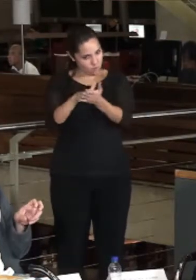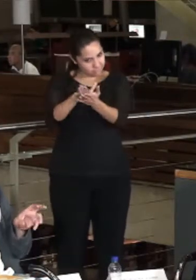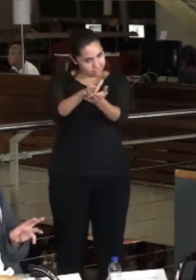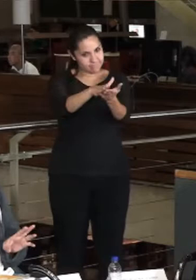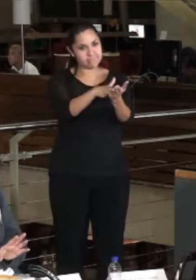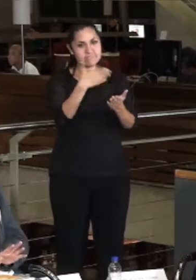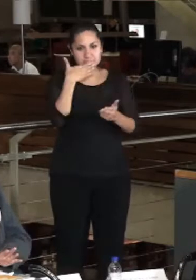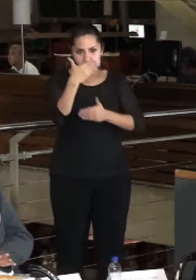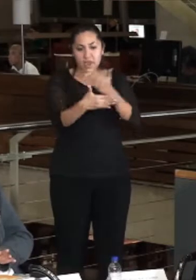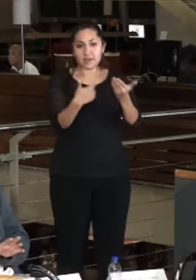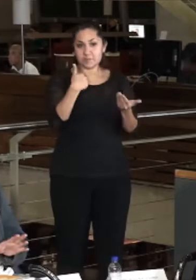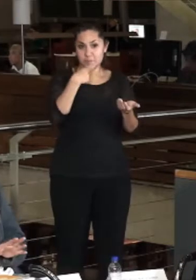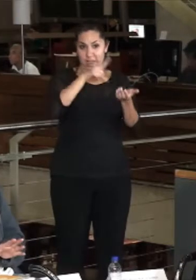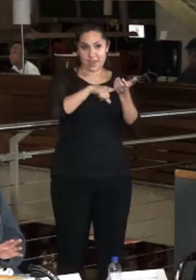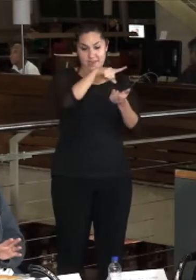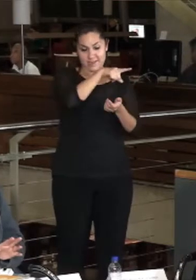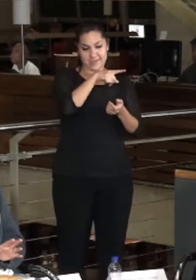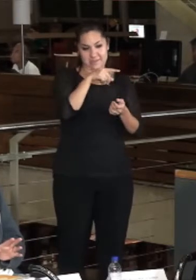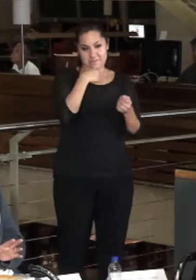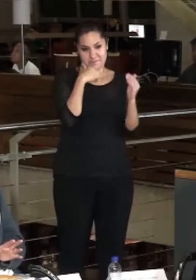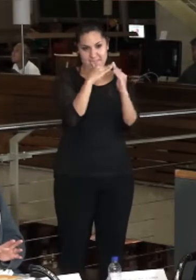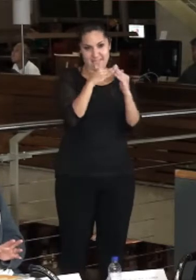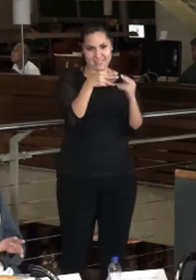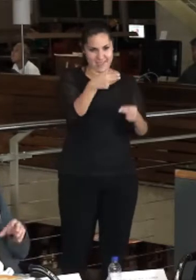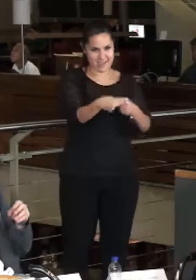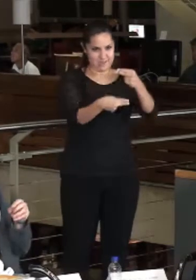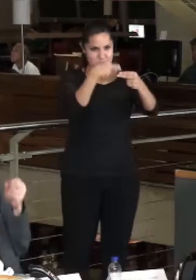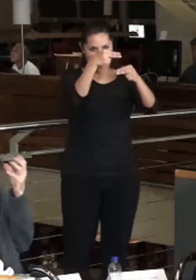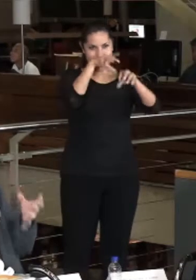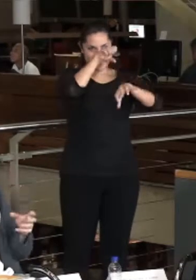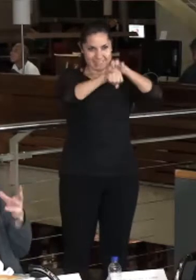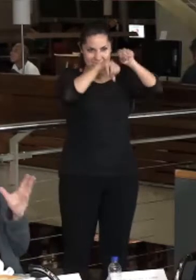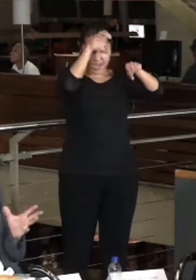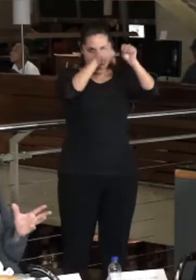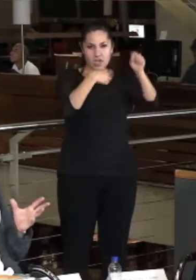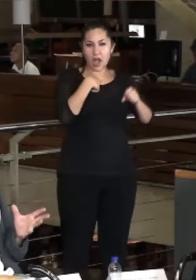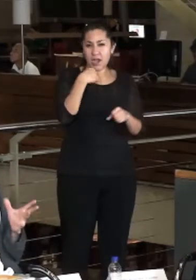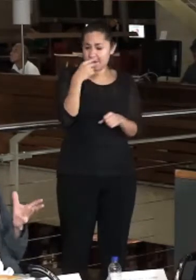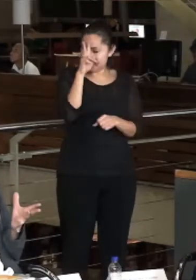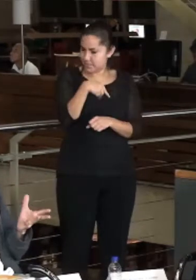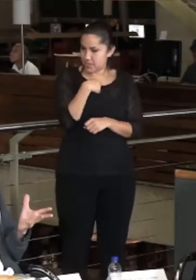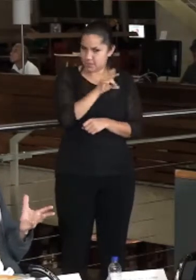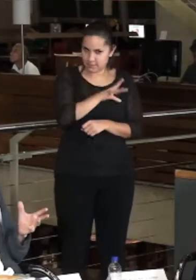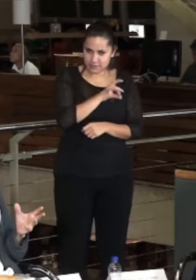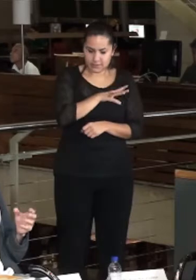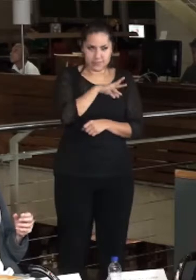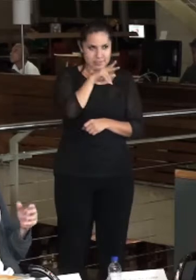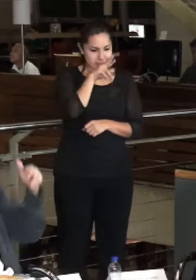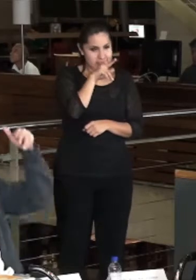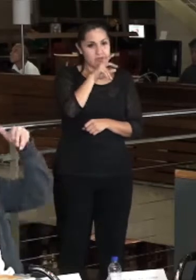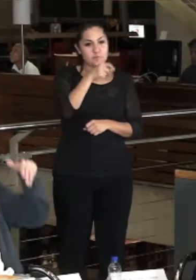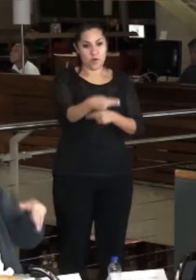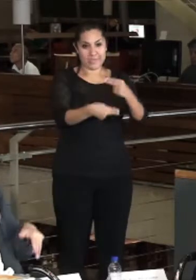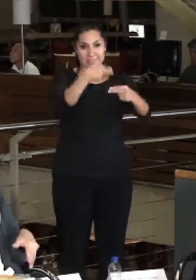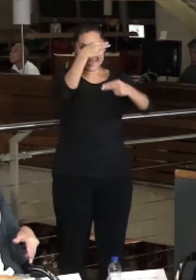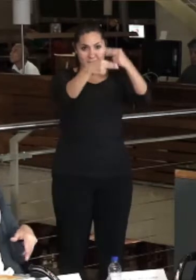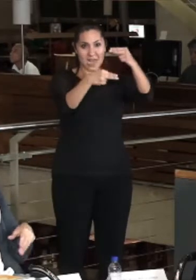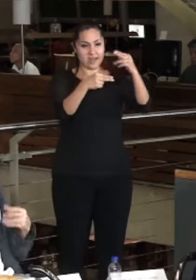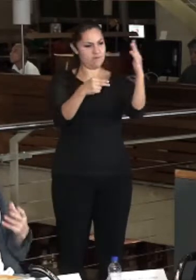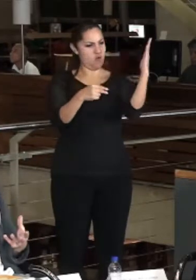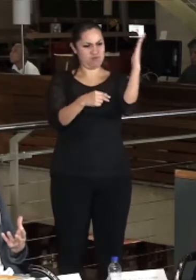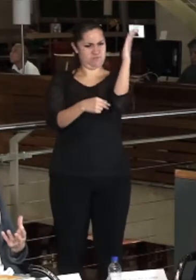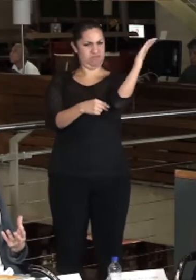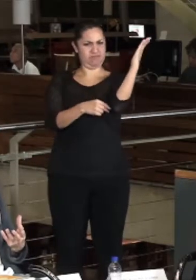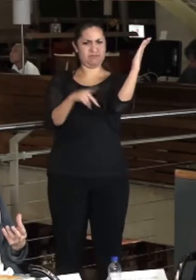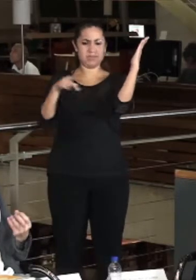escalera en mi casa a la escalera esa que a mí me daba mucho miedo porque si se cae se mata de hecho se cayó alguna vez detrás cara muy empinada